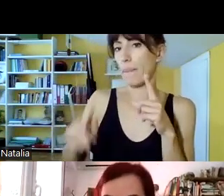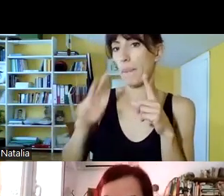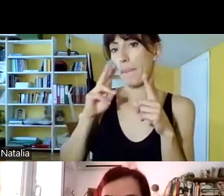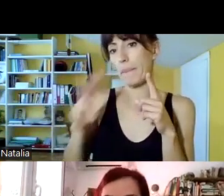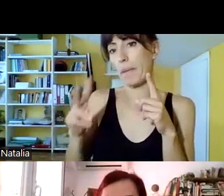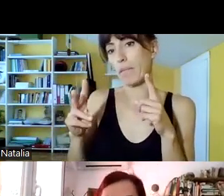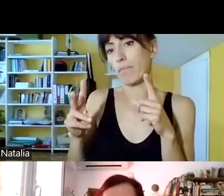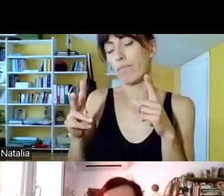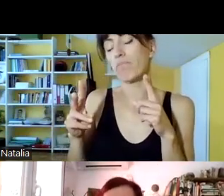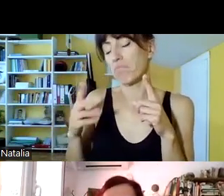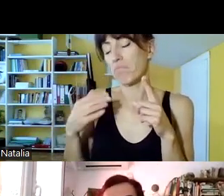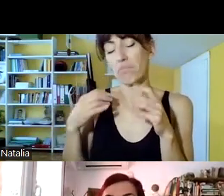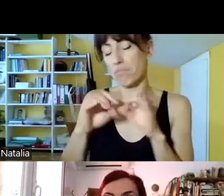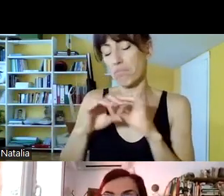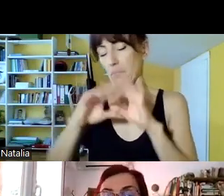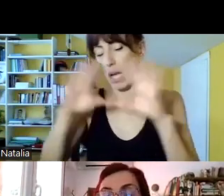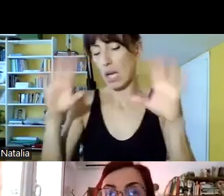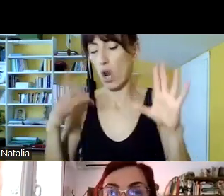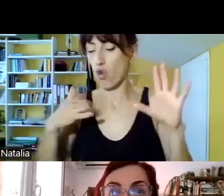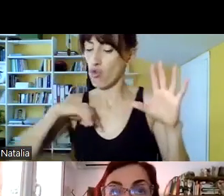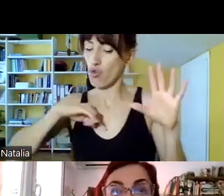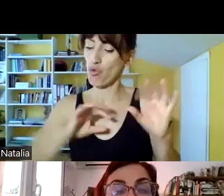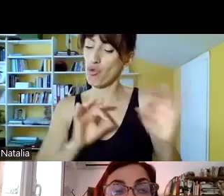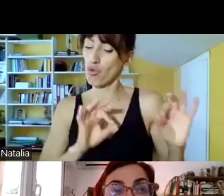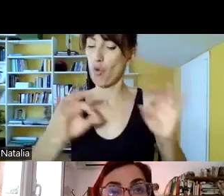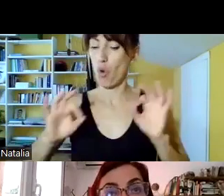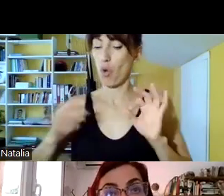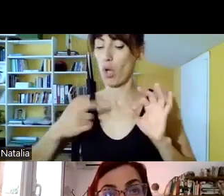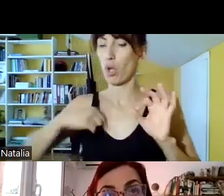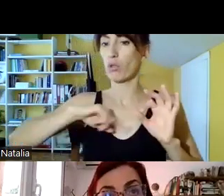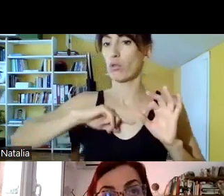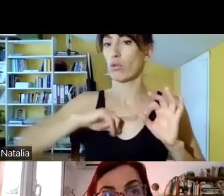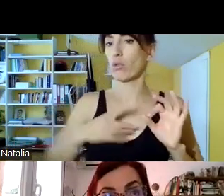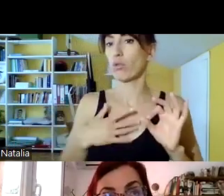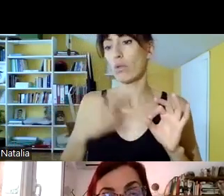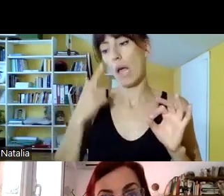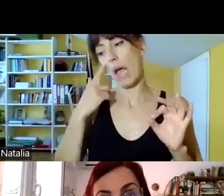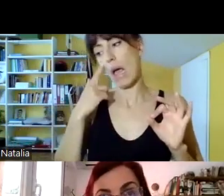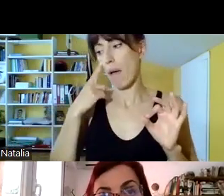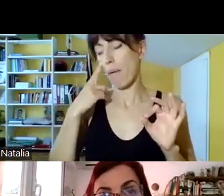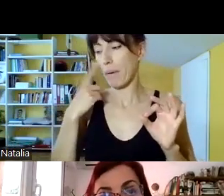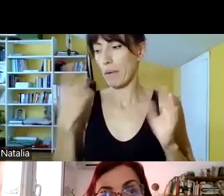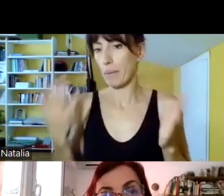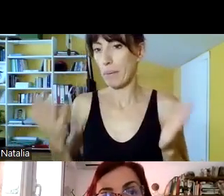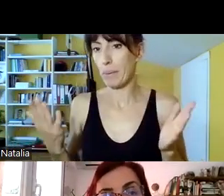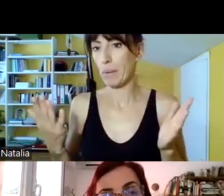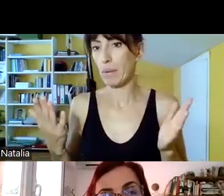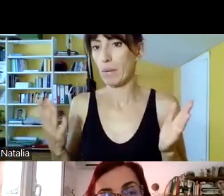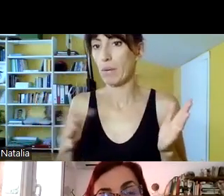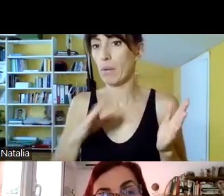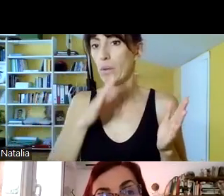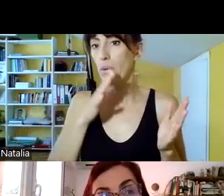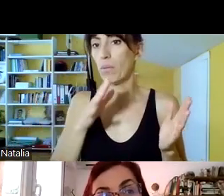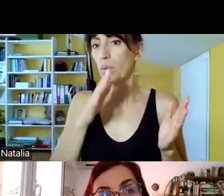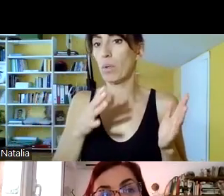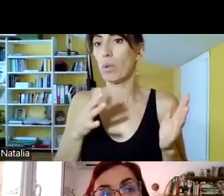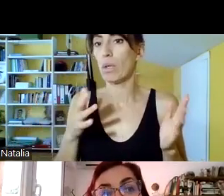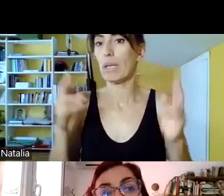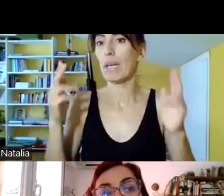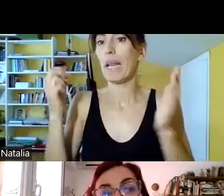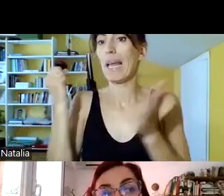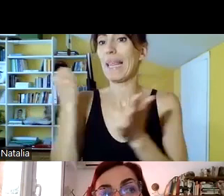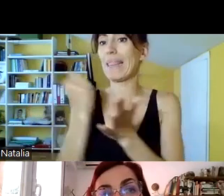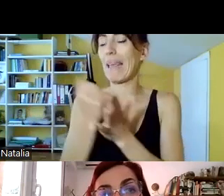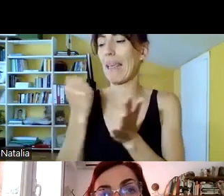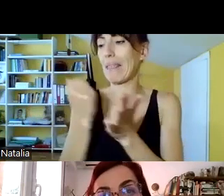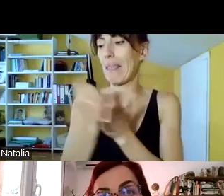¿no? Honestamente, nos coloca en un sitio donde nos tenemos que manejar con unas tensiones, porque el tema es que las etiquetas,